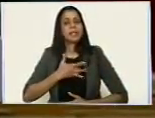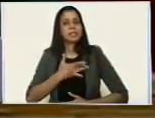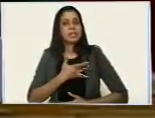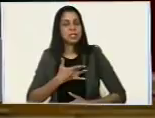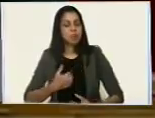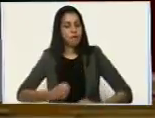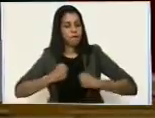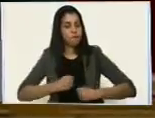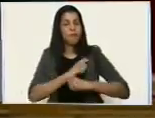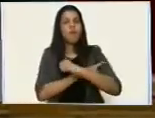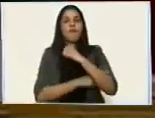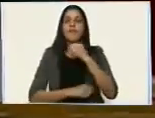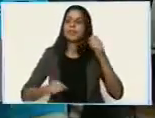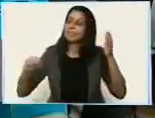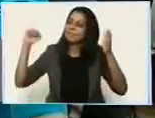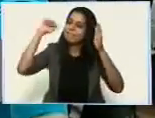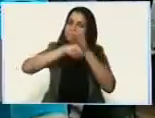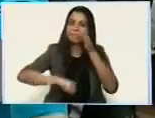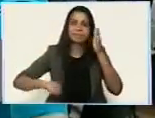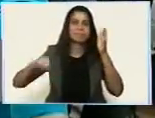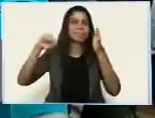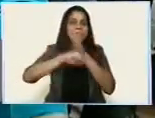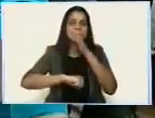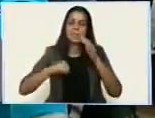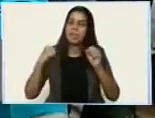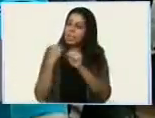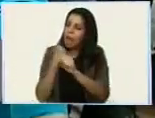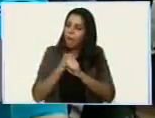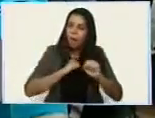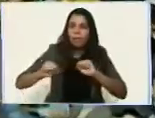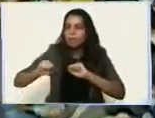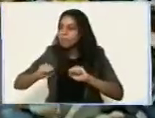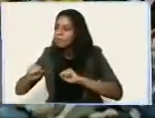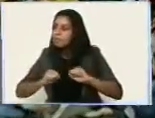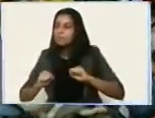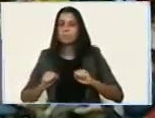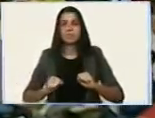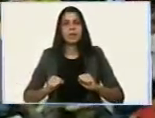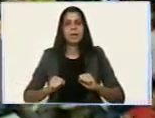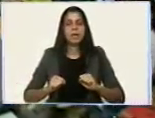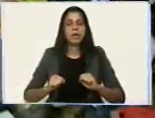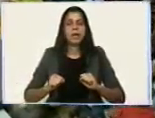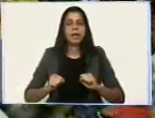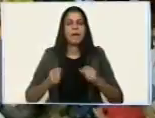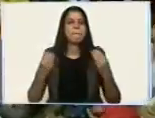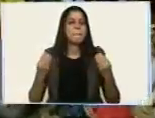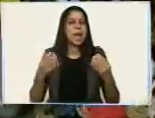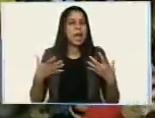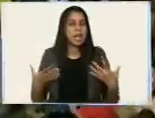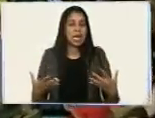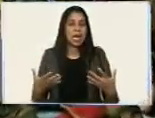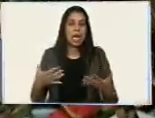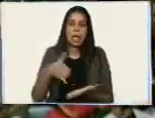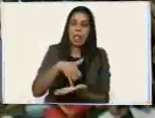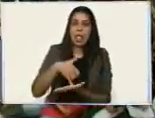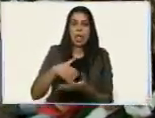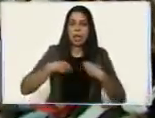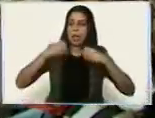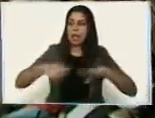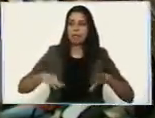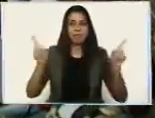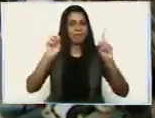más fuerza para seguir luchando, para seguir trabajando y para que nunca, nunca, nunca nos rindamos. Muchísimas